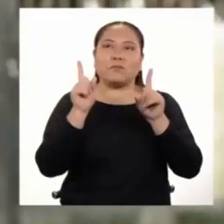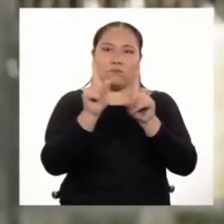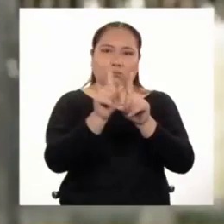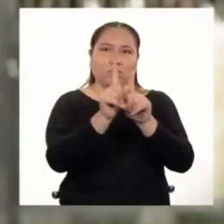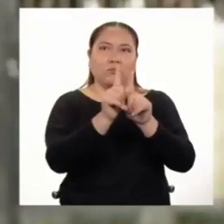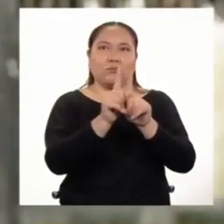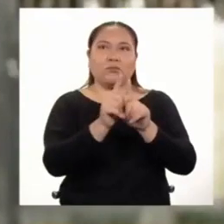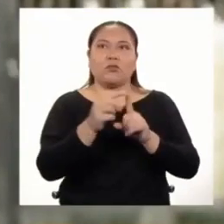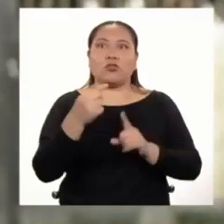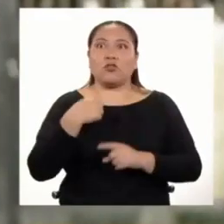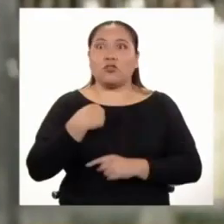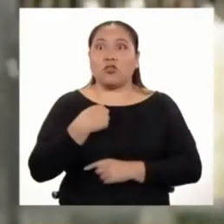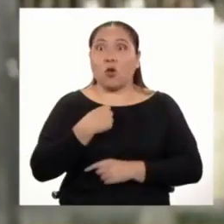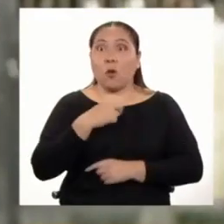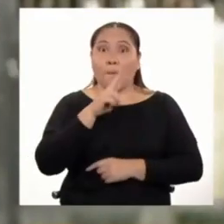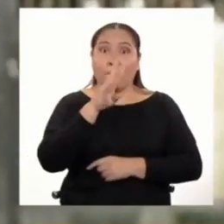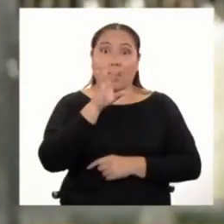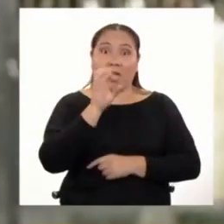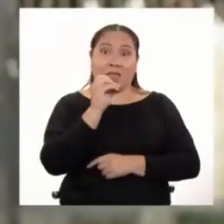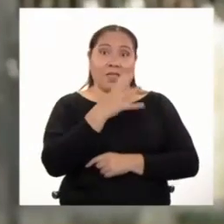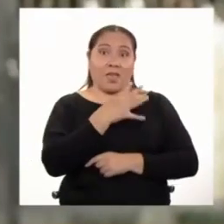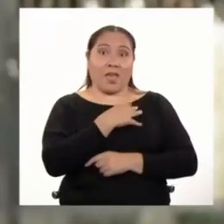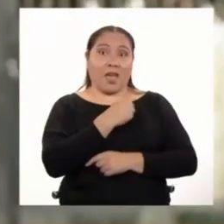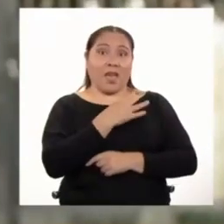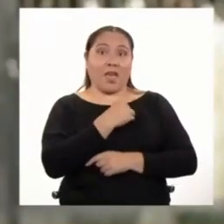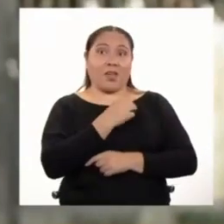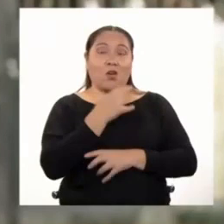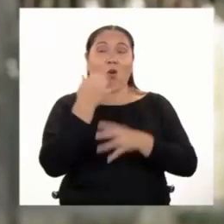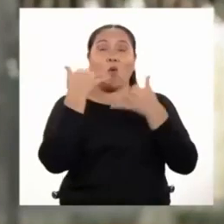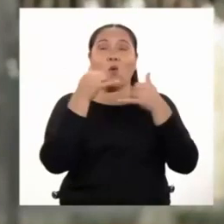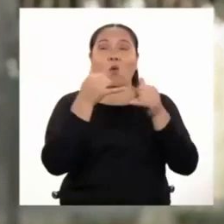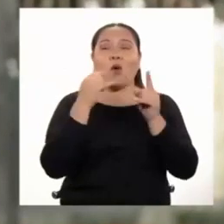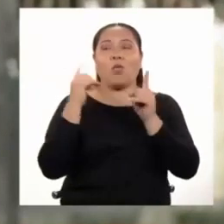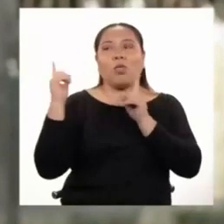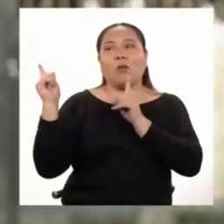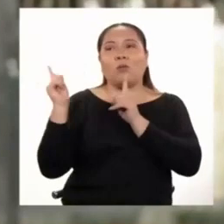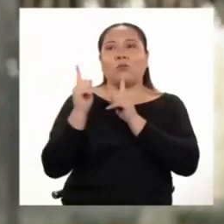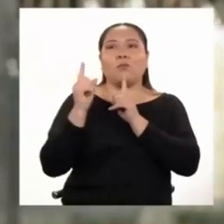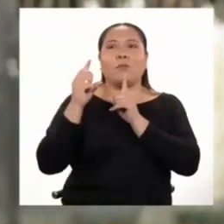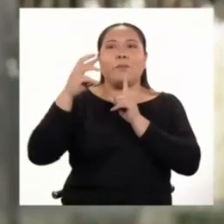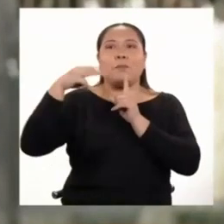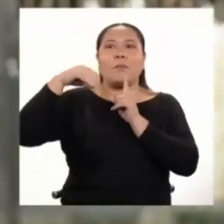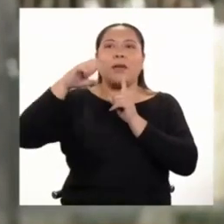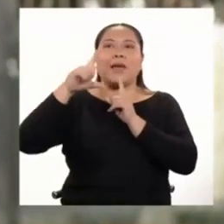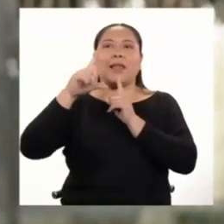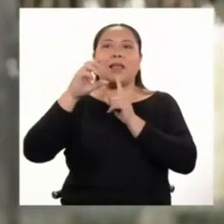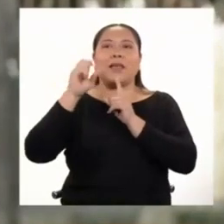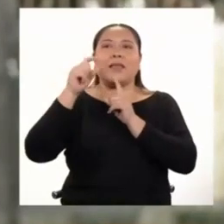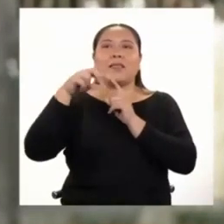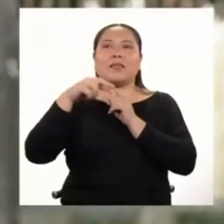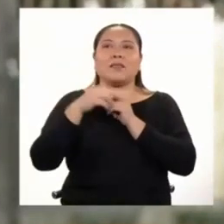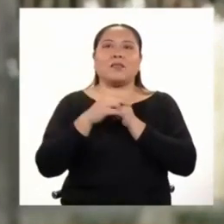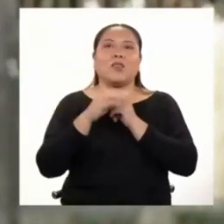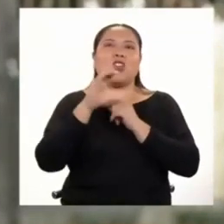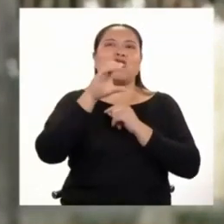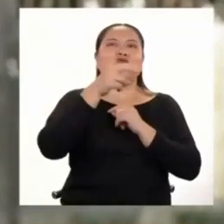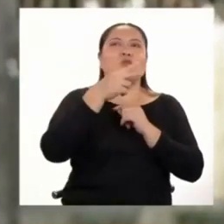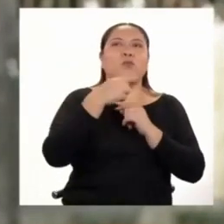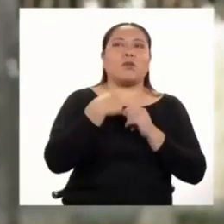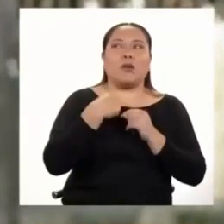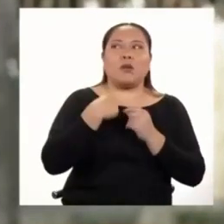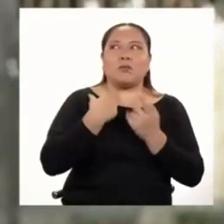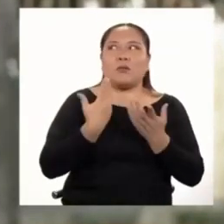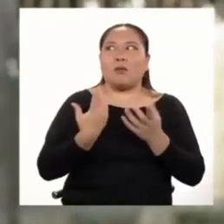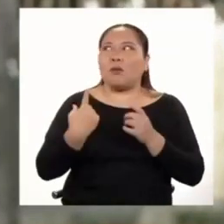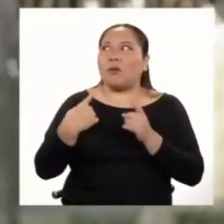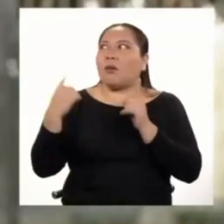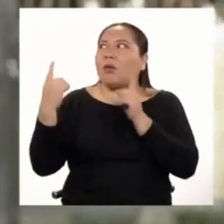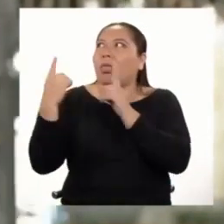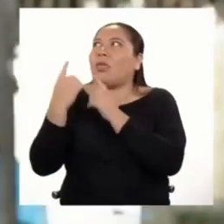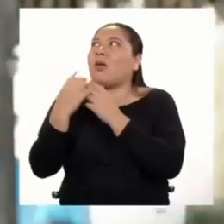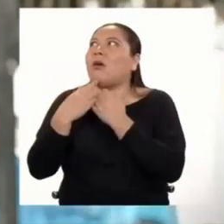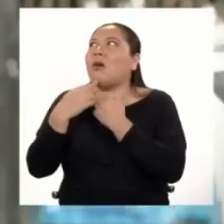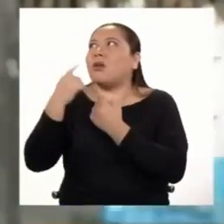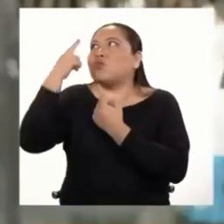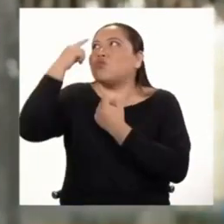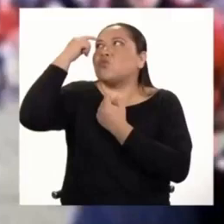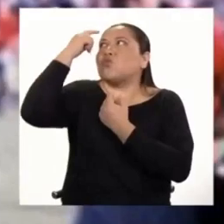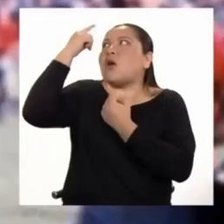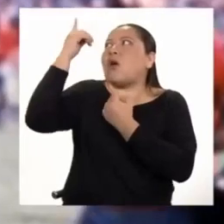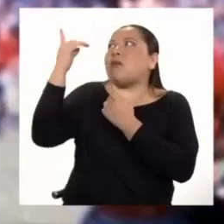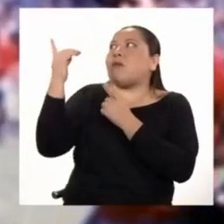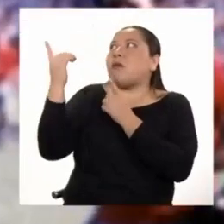Yo con 20 años, jugando al lado de Meléndez, de Chumpitaz, imagínate, para mí era un sueño,